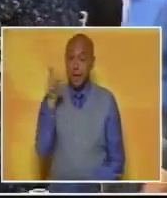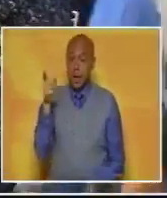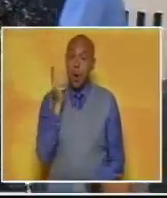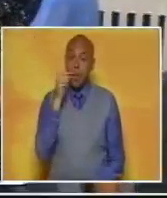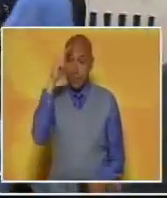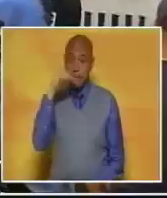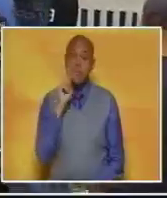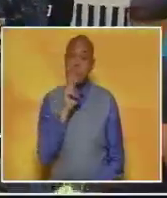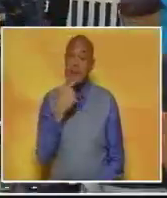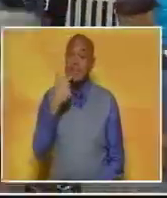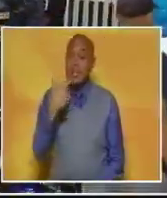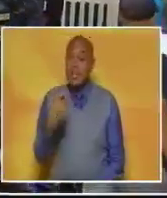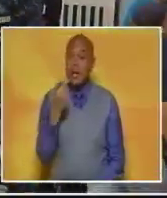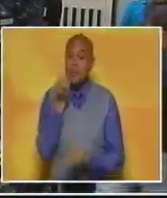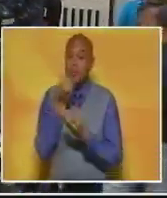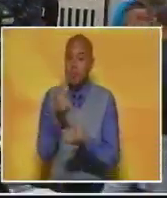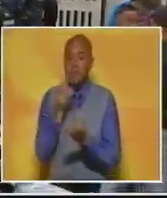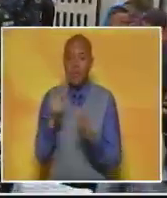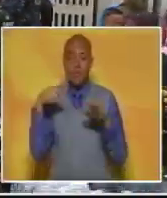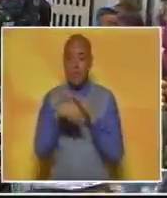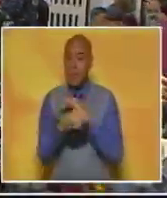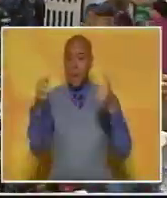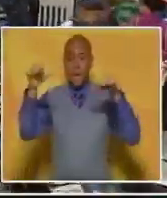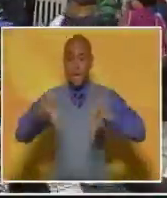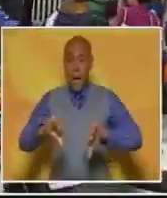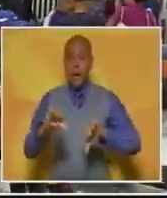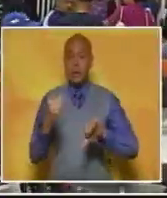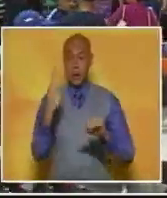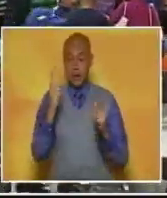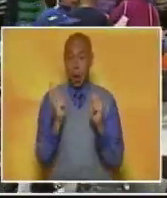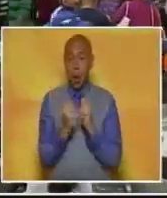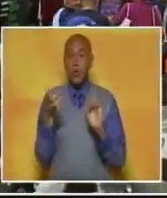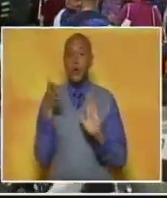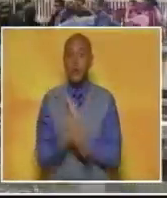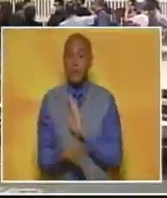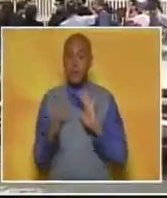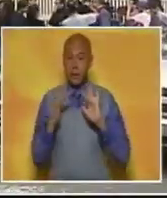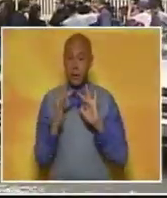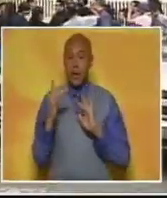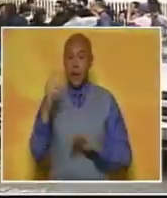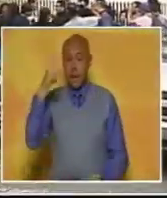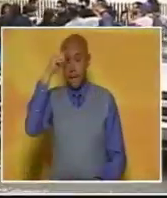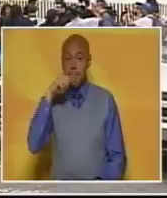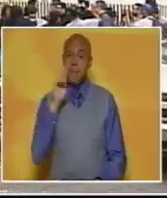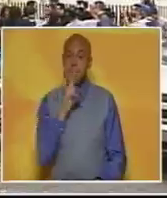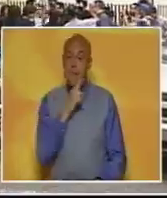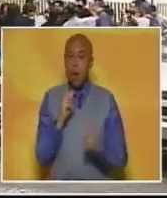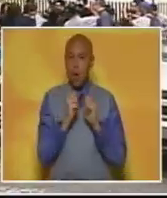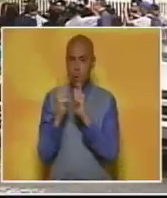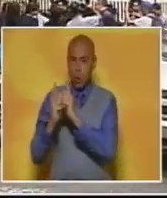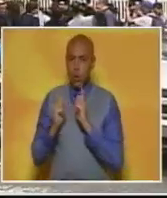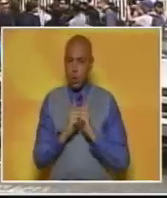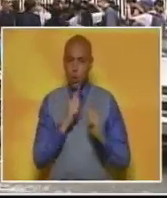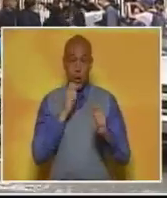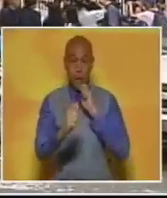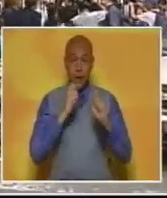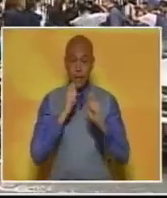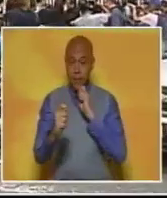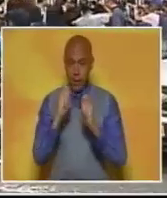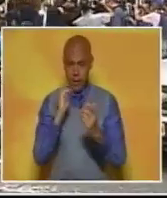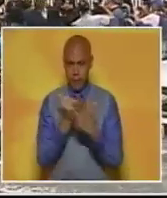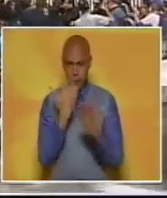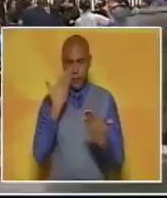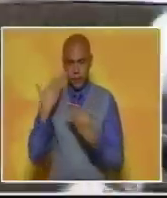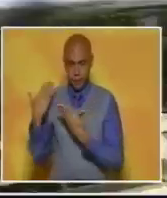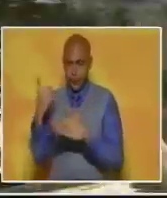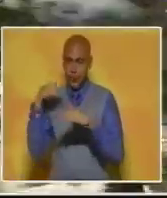que las condiciones son precarias. A continuación, testimonios de varias de las madres de niños recluidos aquí en